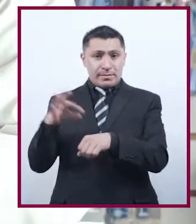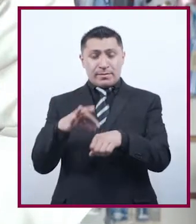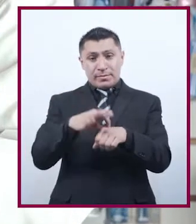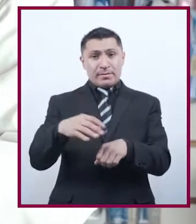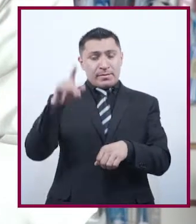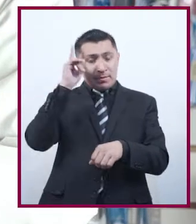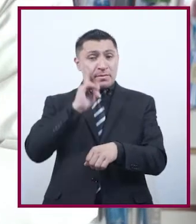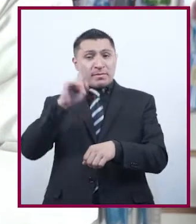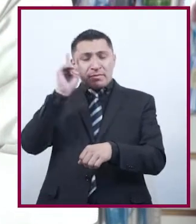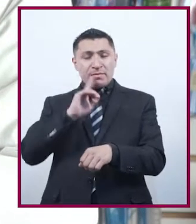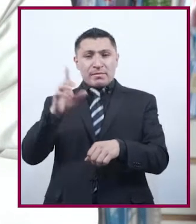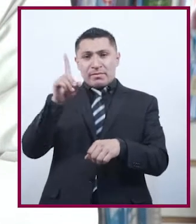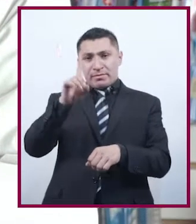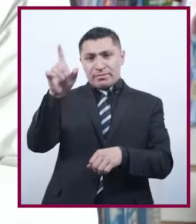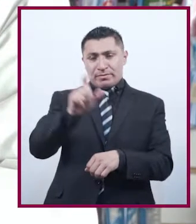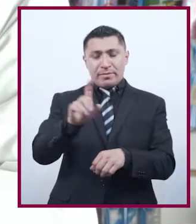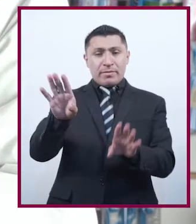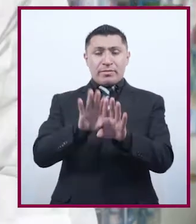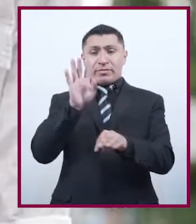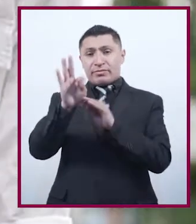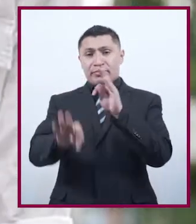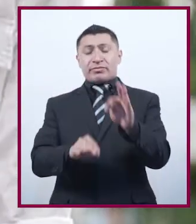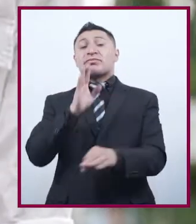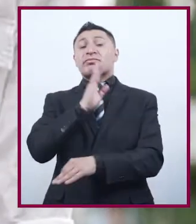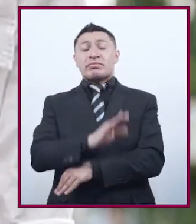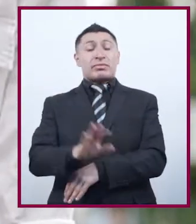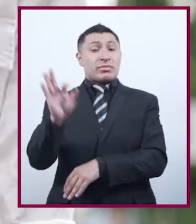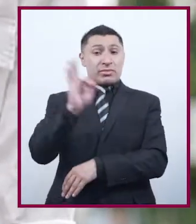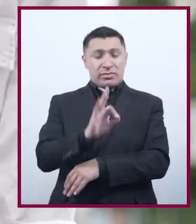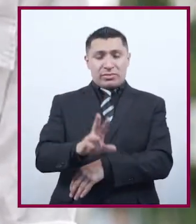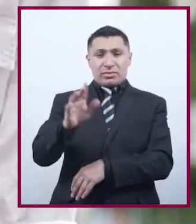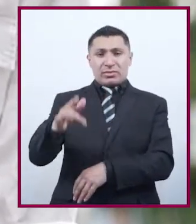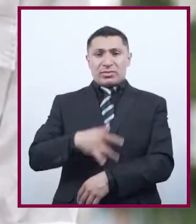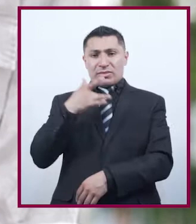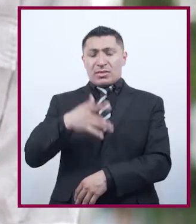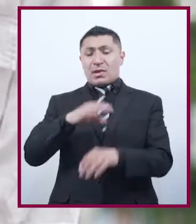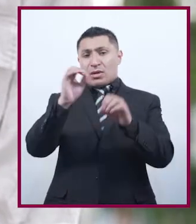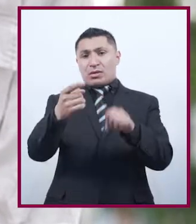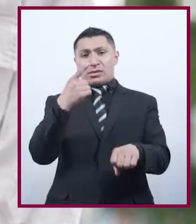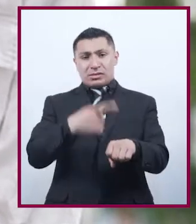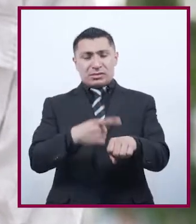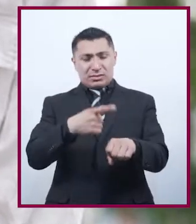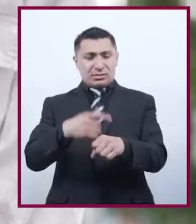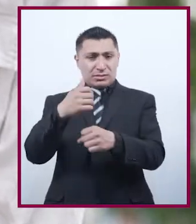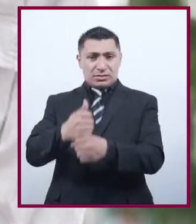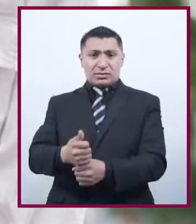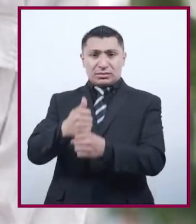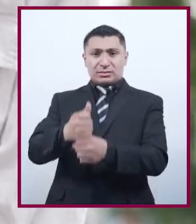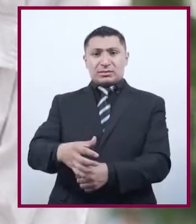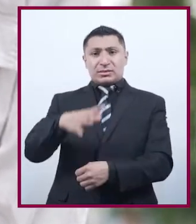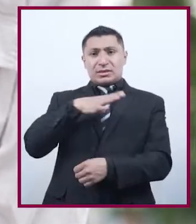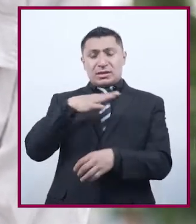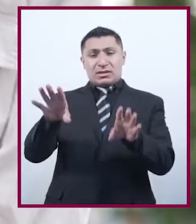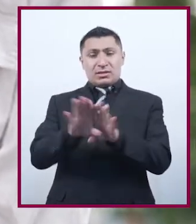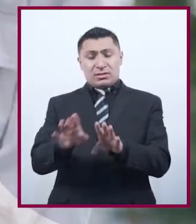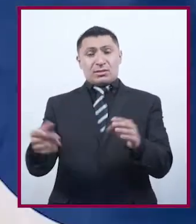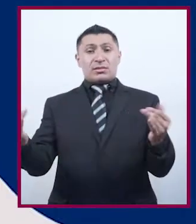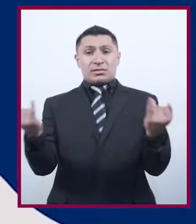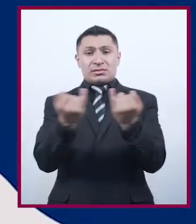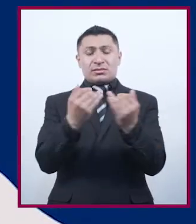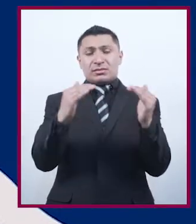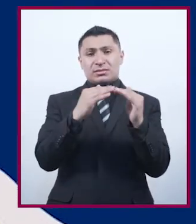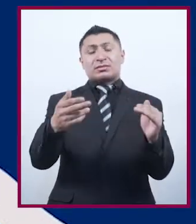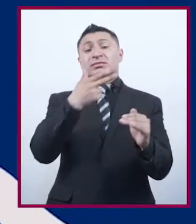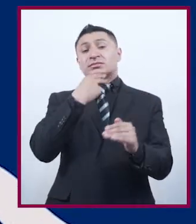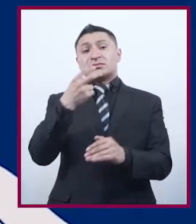reciben diagnósticos y tratamientos erróneos, a menos de que los síntomas o enfermedades que sufran se correspondan con las de los hombres. A